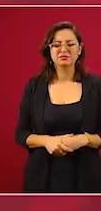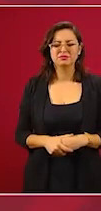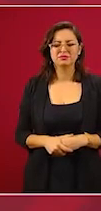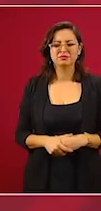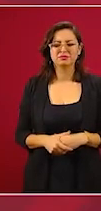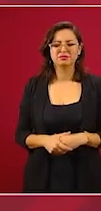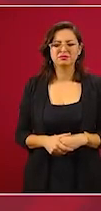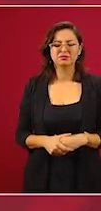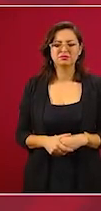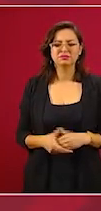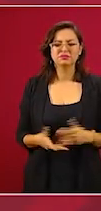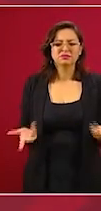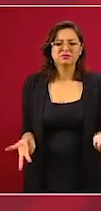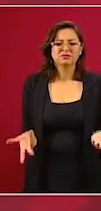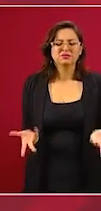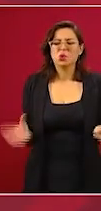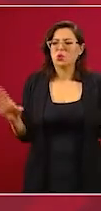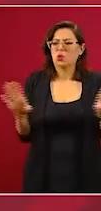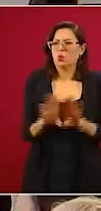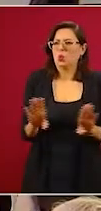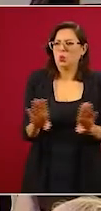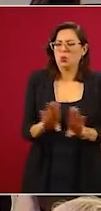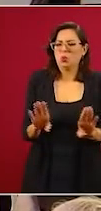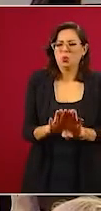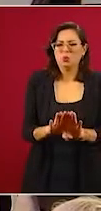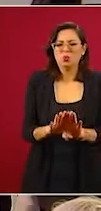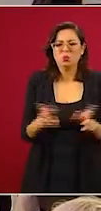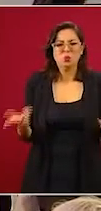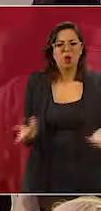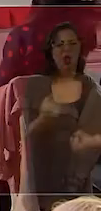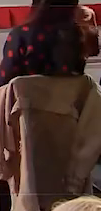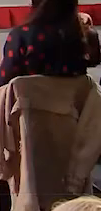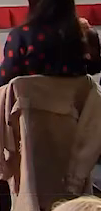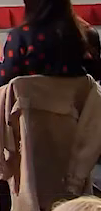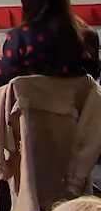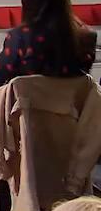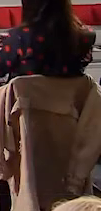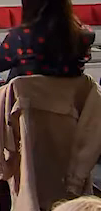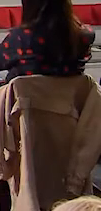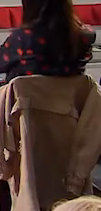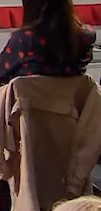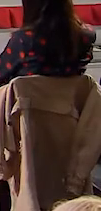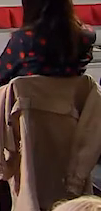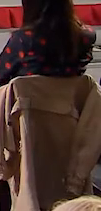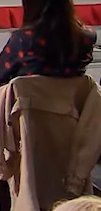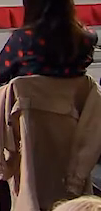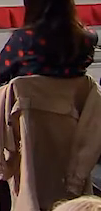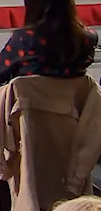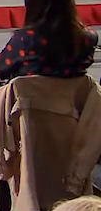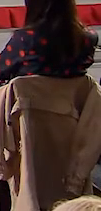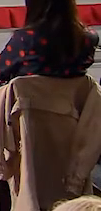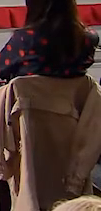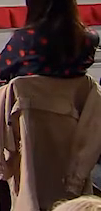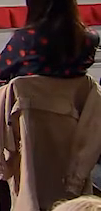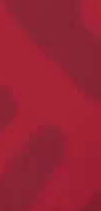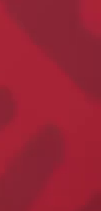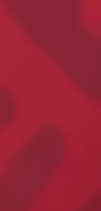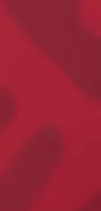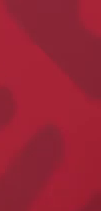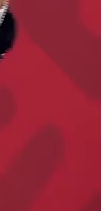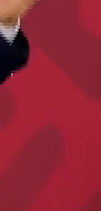como que van a ver funcionarios que ganen doscientos trescientos mil pesos mensuales